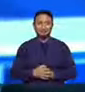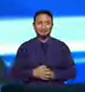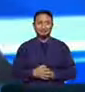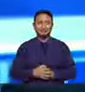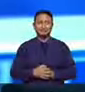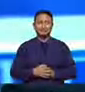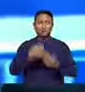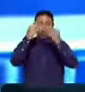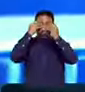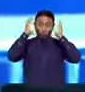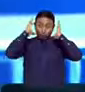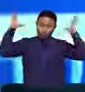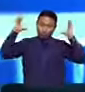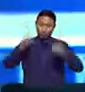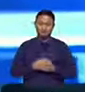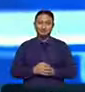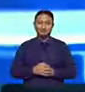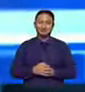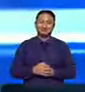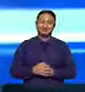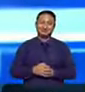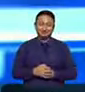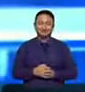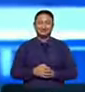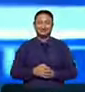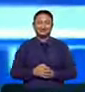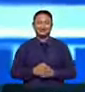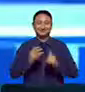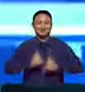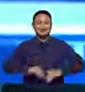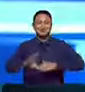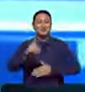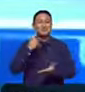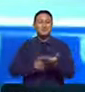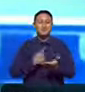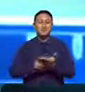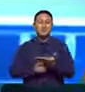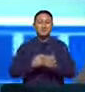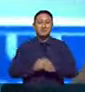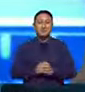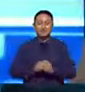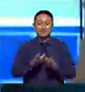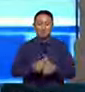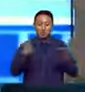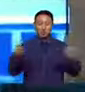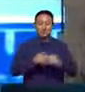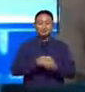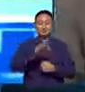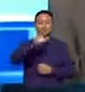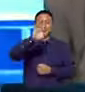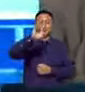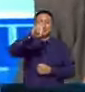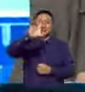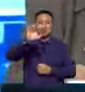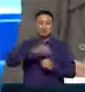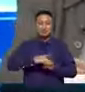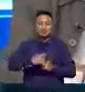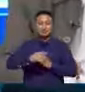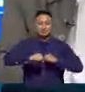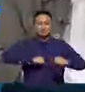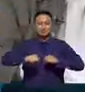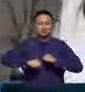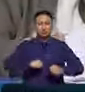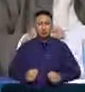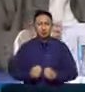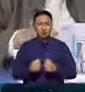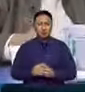Los ojos, los oídos, todo. Por supuesto, seguimos en la tarea de análisis, estamos en Diario El Comercio, a través de Televicentro para todo el país, en esta jornada maratónica